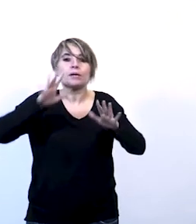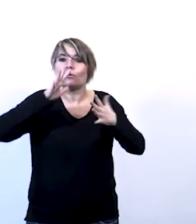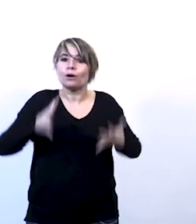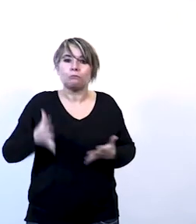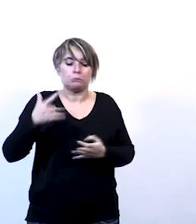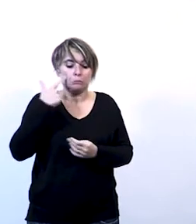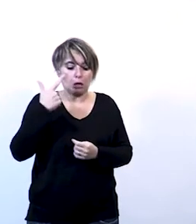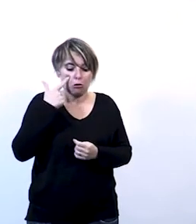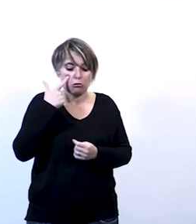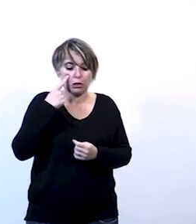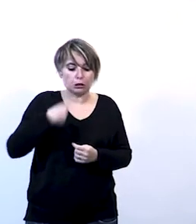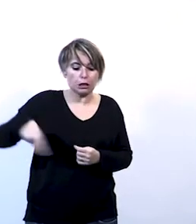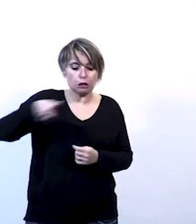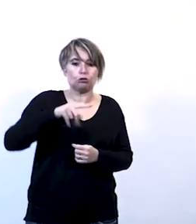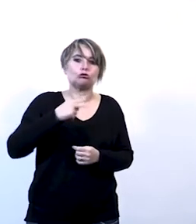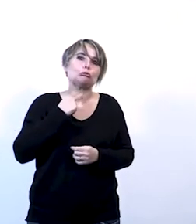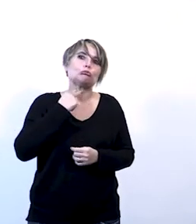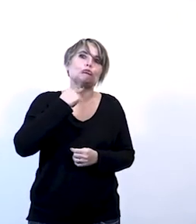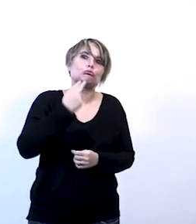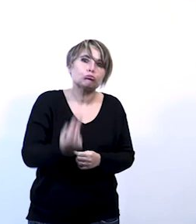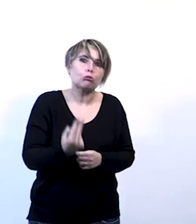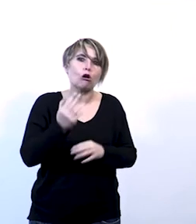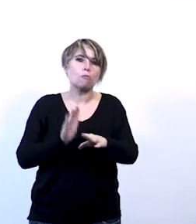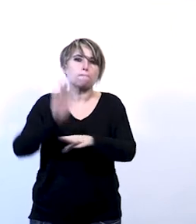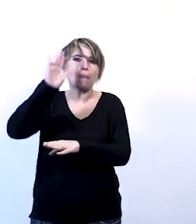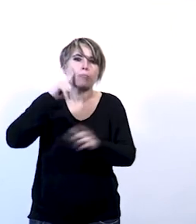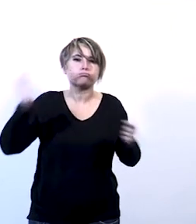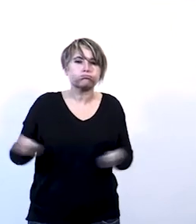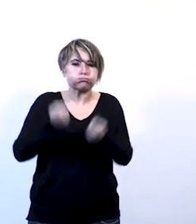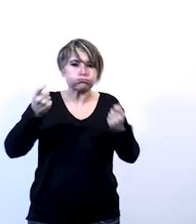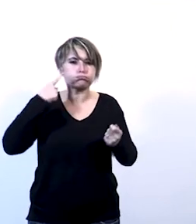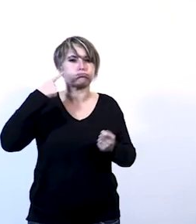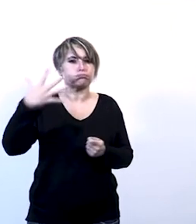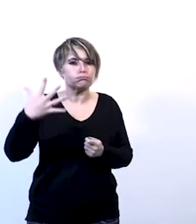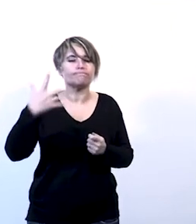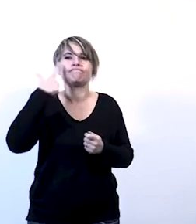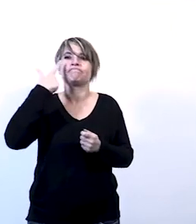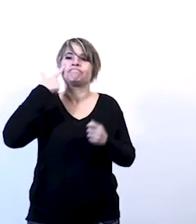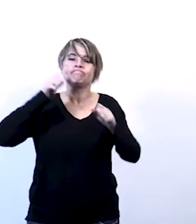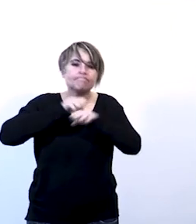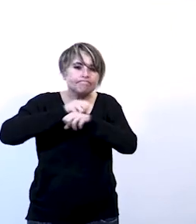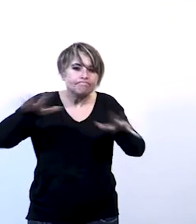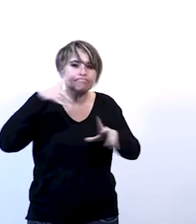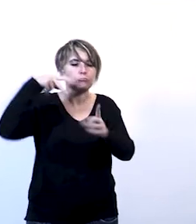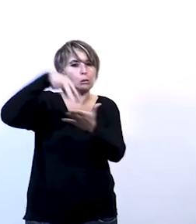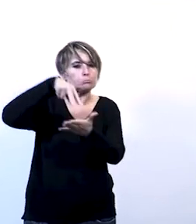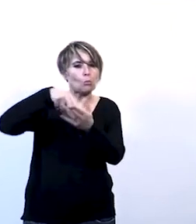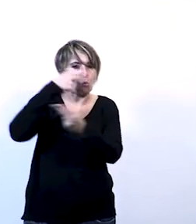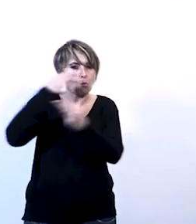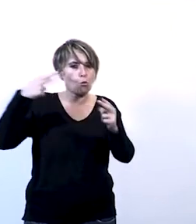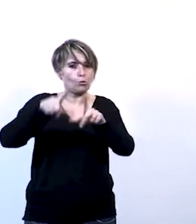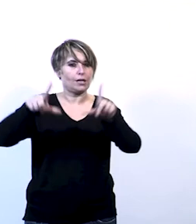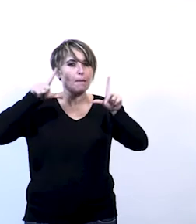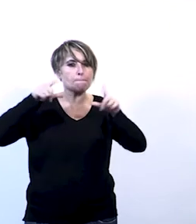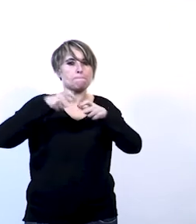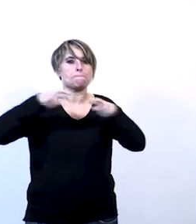últimamente están pudiendo tener más voces, tener más publicaciones, tener una presencia más pública que